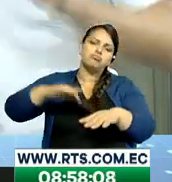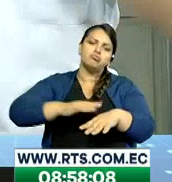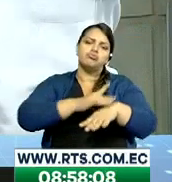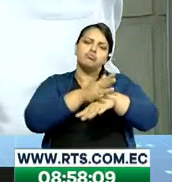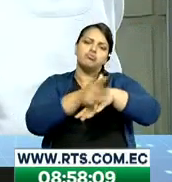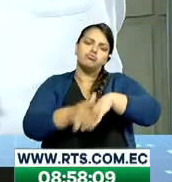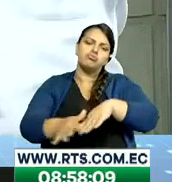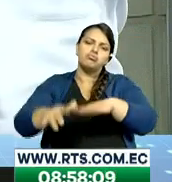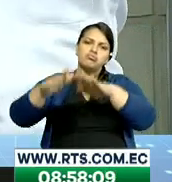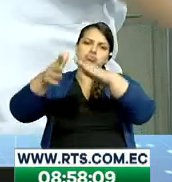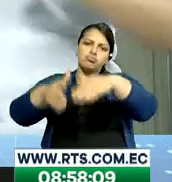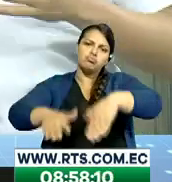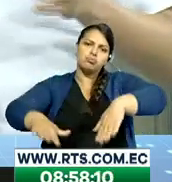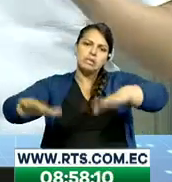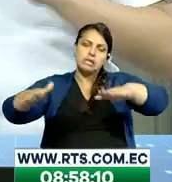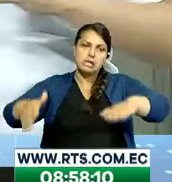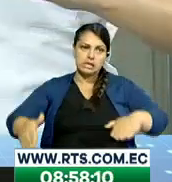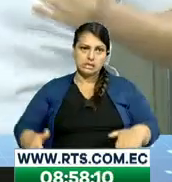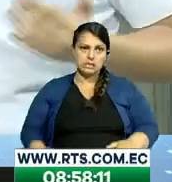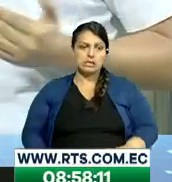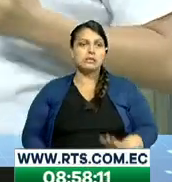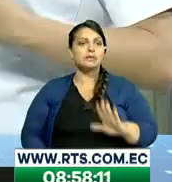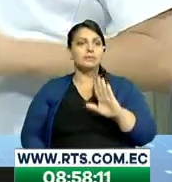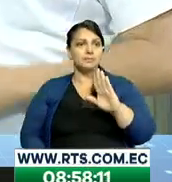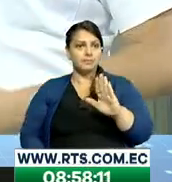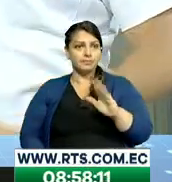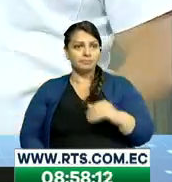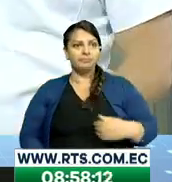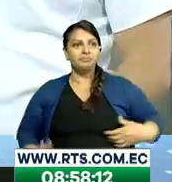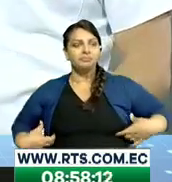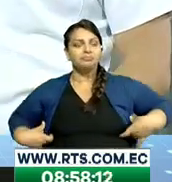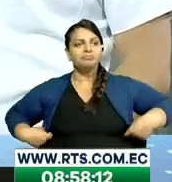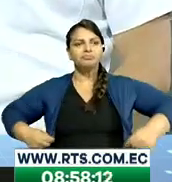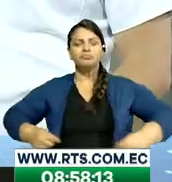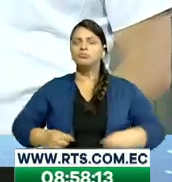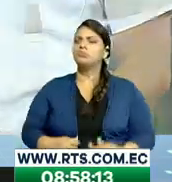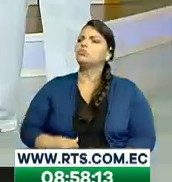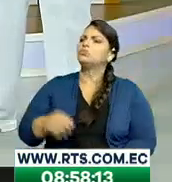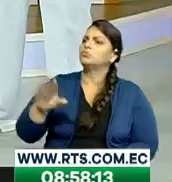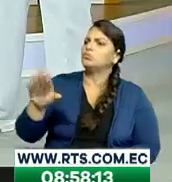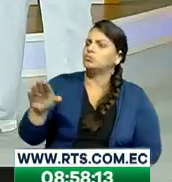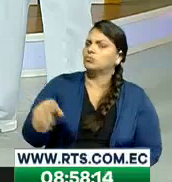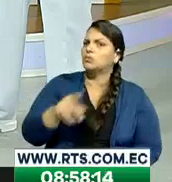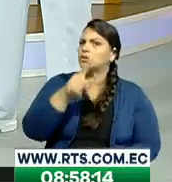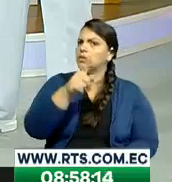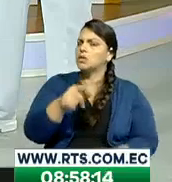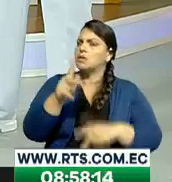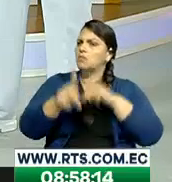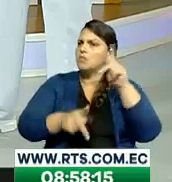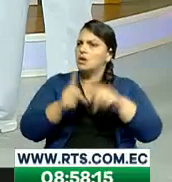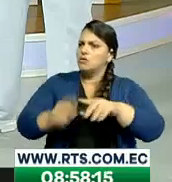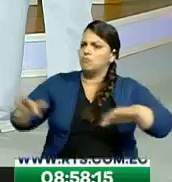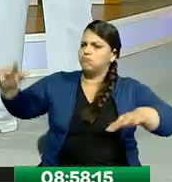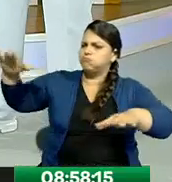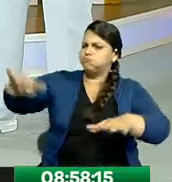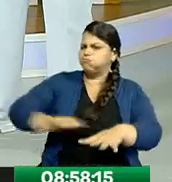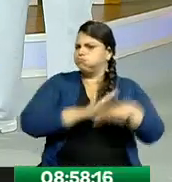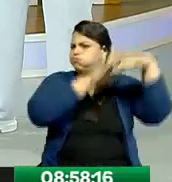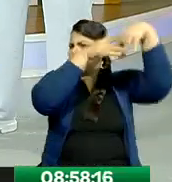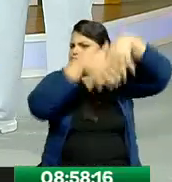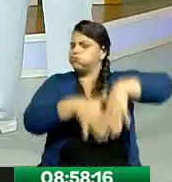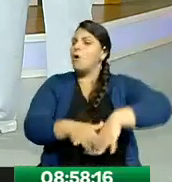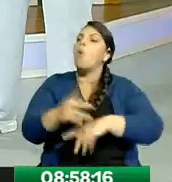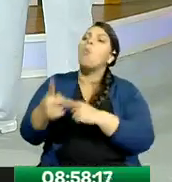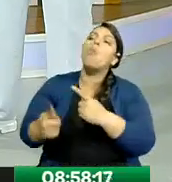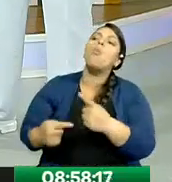un oleaje proveniente del noroeste y posteriormente del suroeste. ¿Cuándo será entonces el aguaje y va a haber oleaje? ¿Eso se puede determinar? Claro, en lo